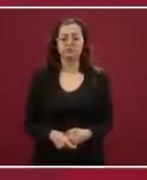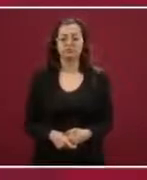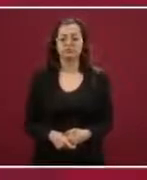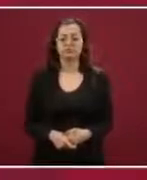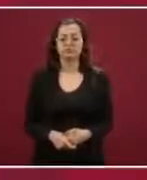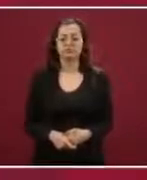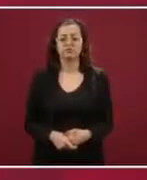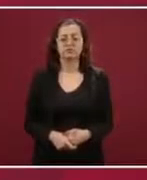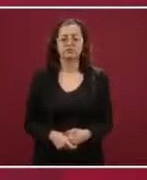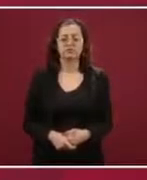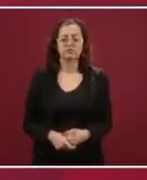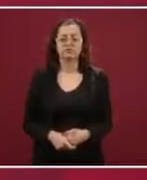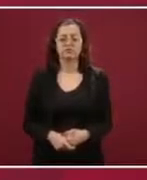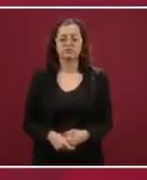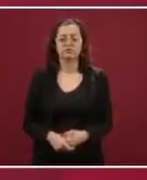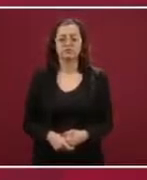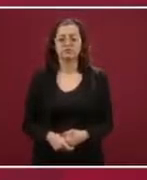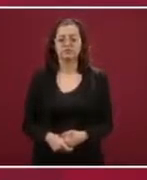promotores